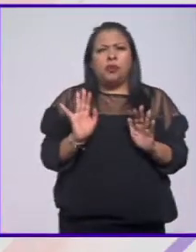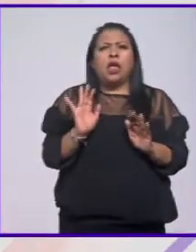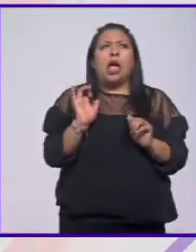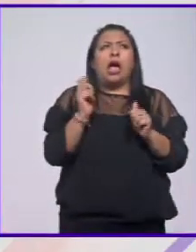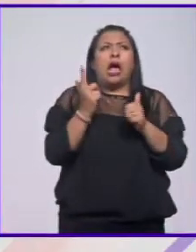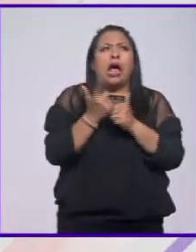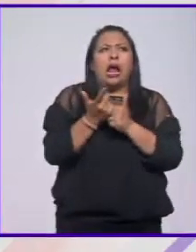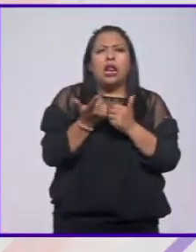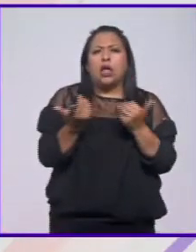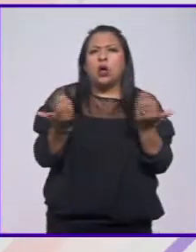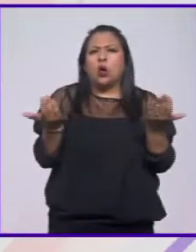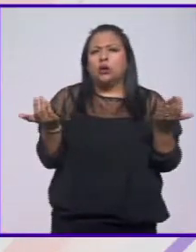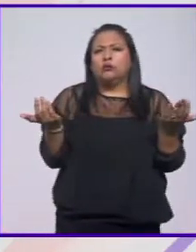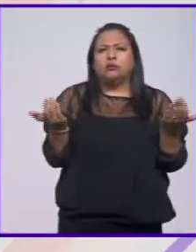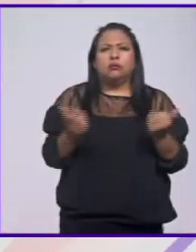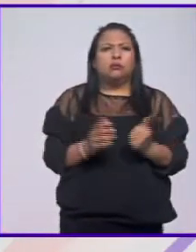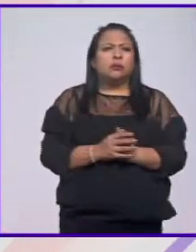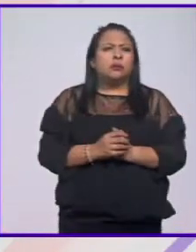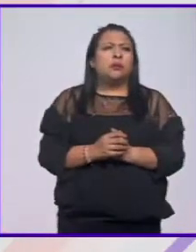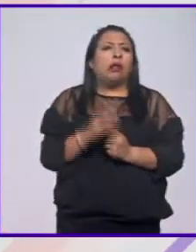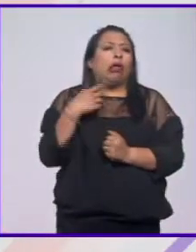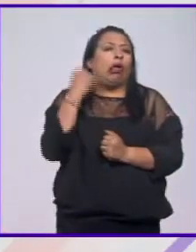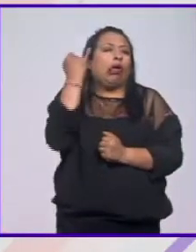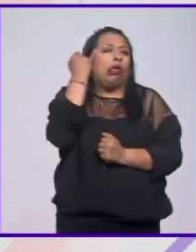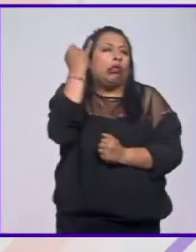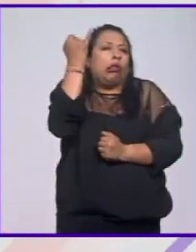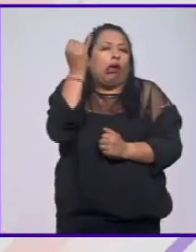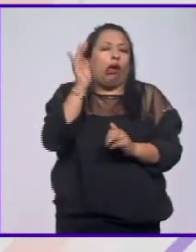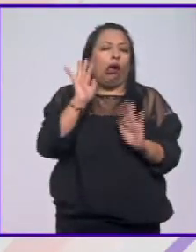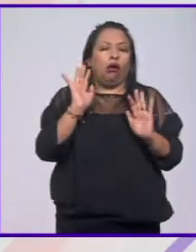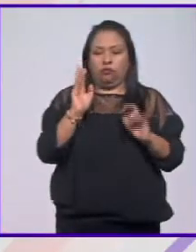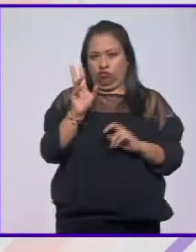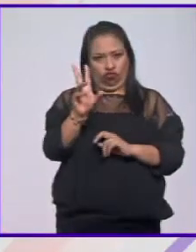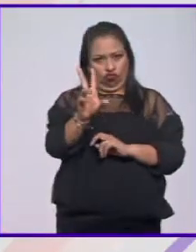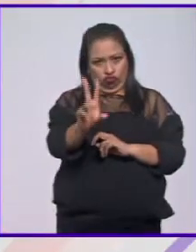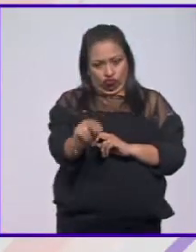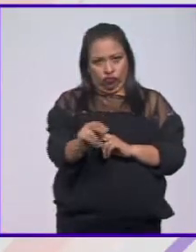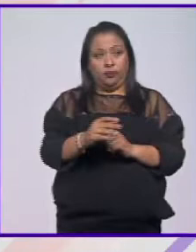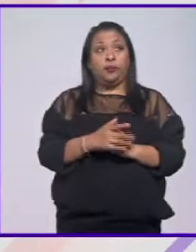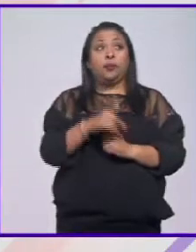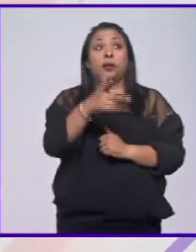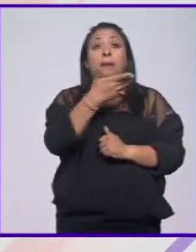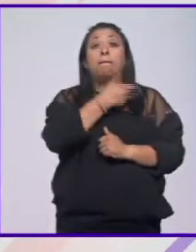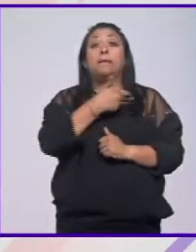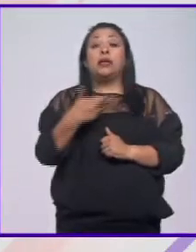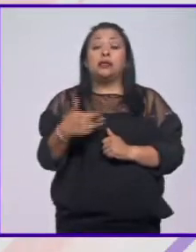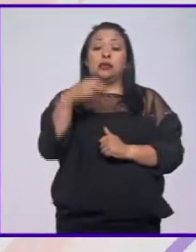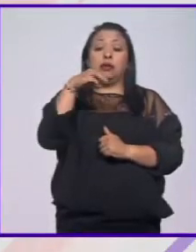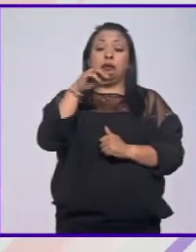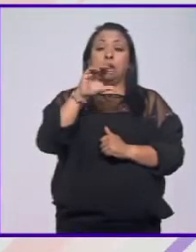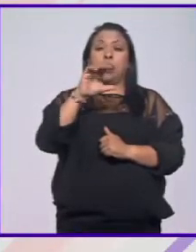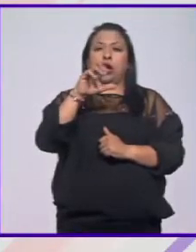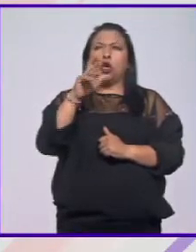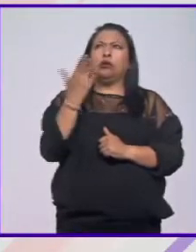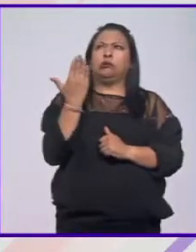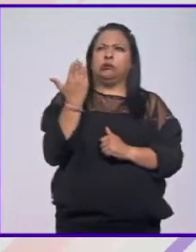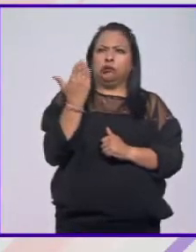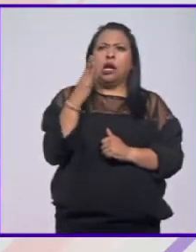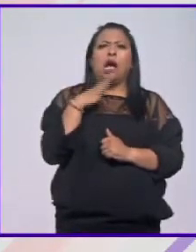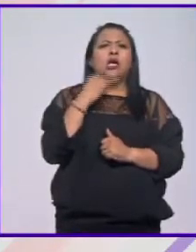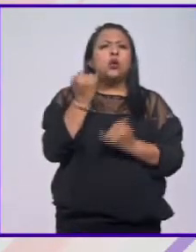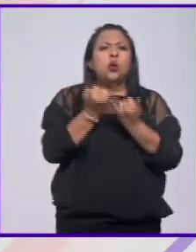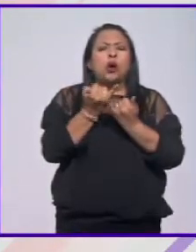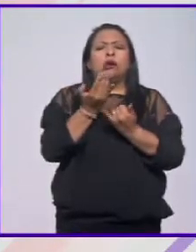No es algo que fue una ocurrencia así nada más. Nada menos el presidente Macron no hace mucho